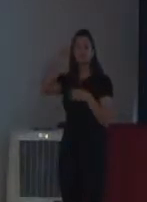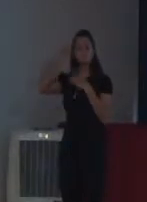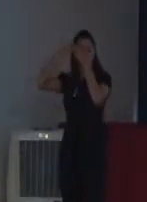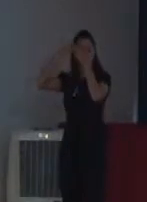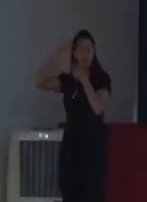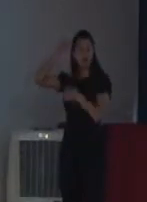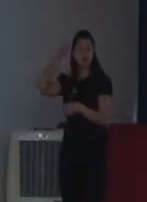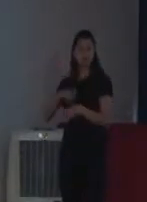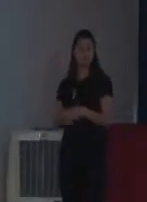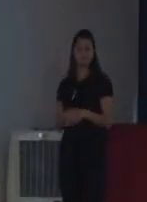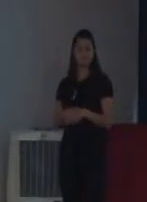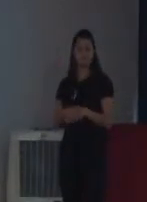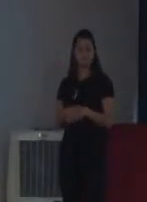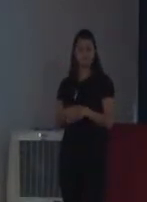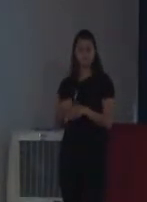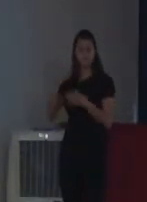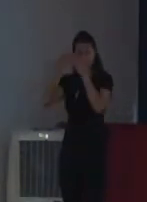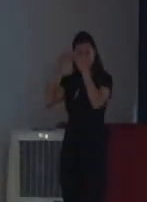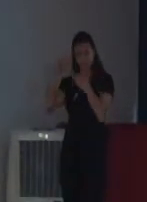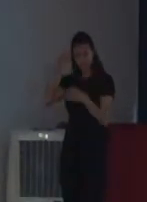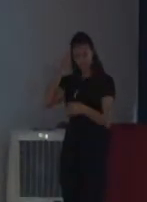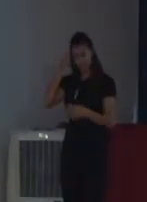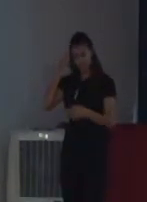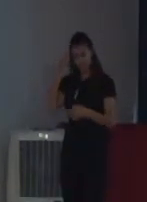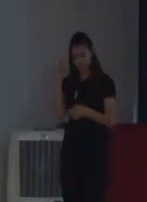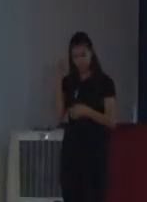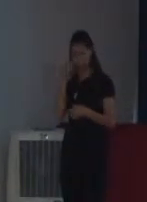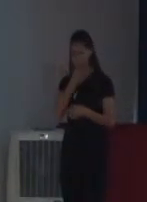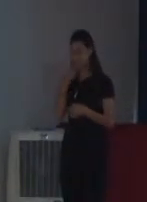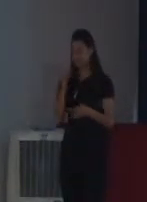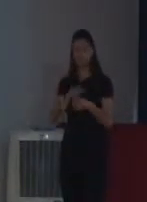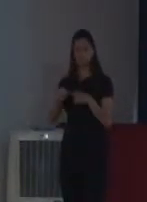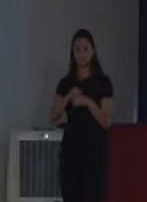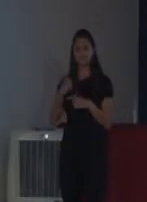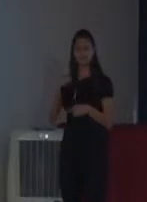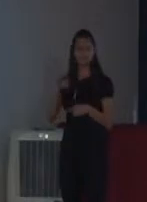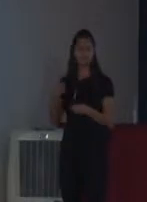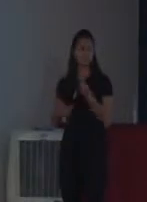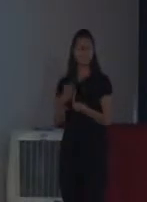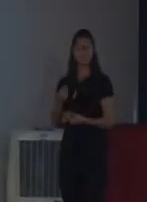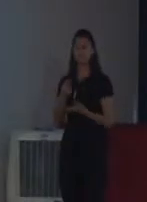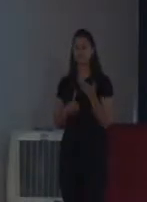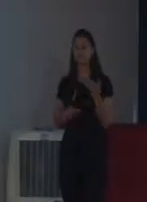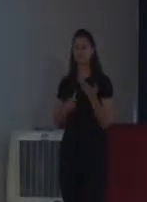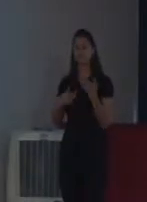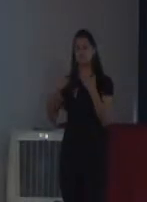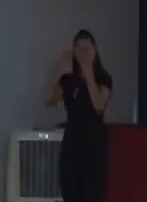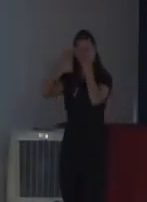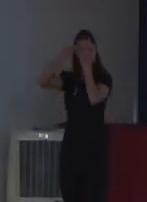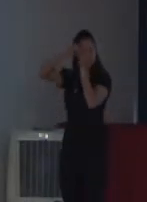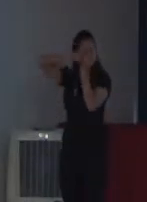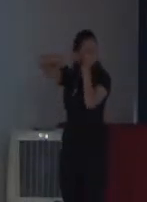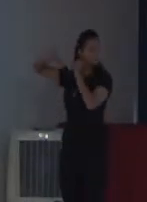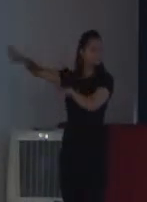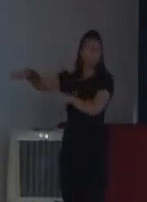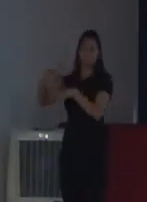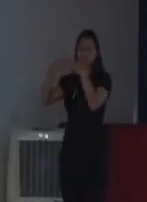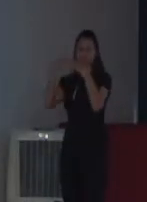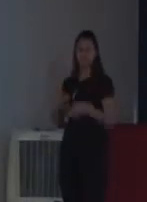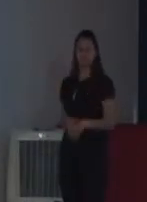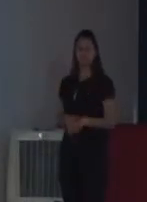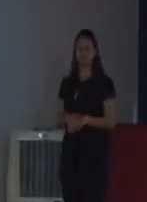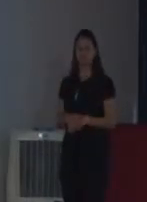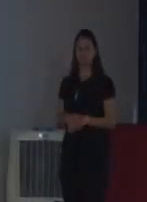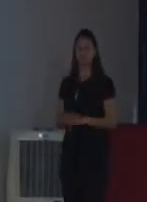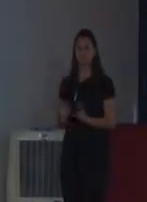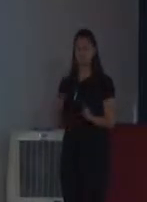cabeza, ¿sí? Y mientras que se construye en la cabeza, el mejor ejercicio que uno tiene que hacer es liberarse de esa discapacidad que está allí. Mientras